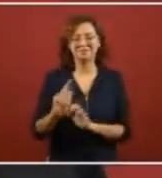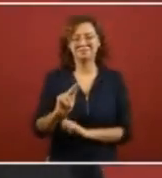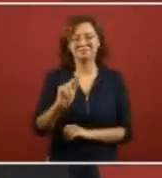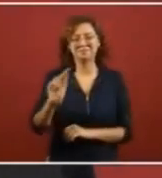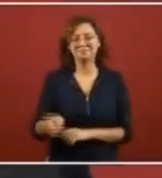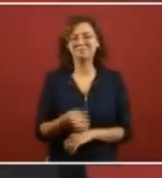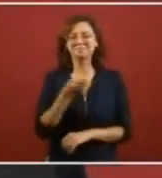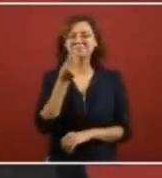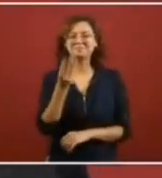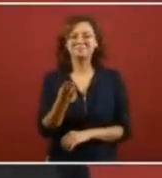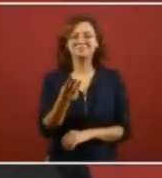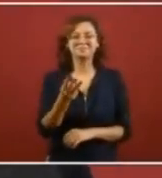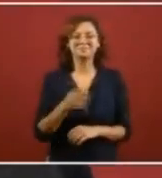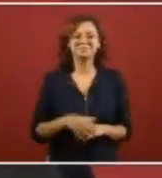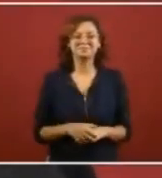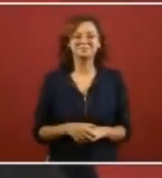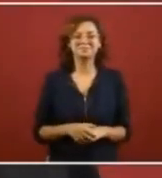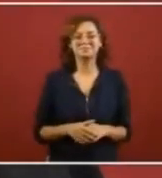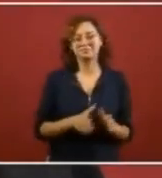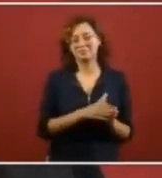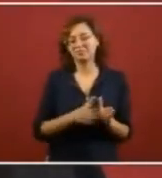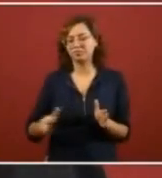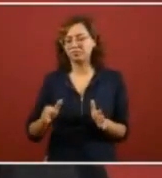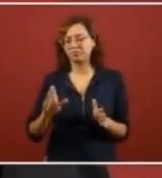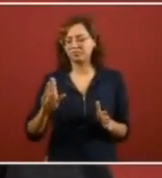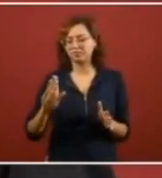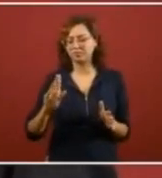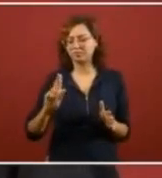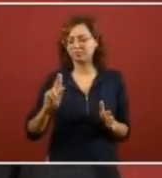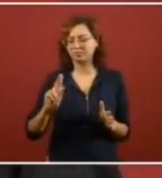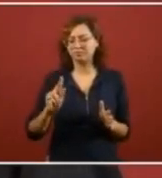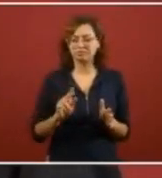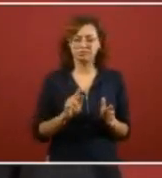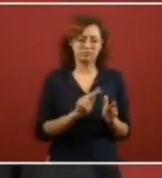1983 hasta el